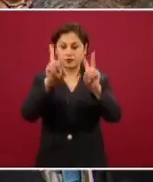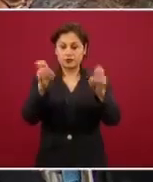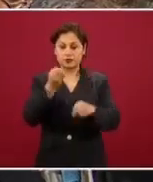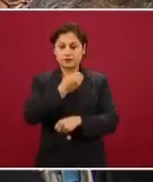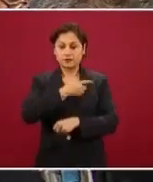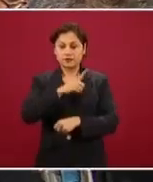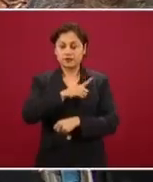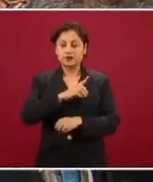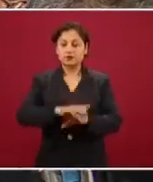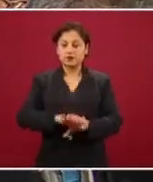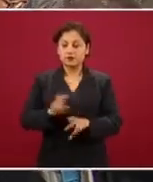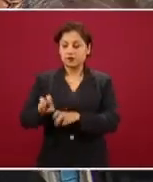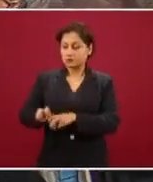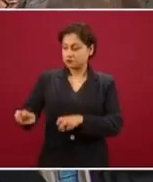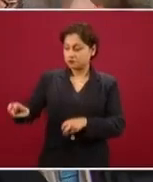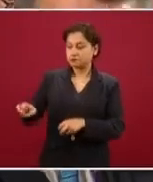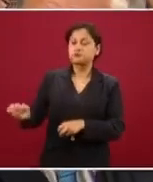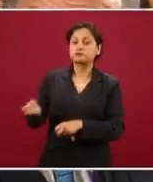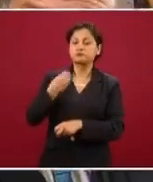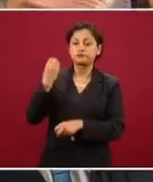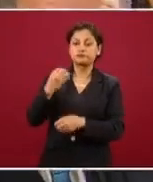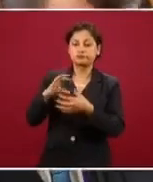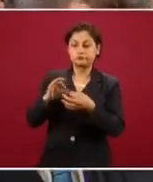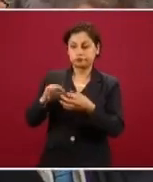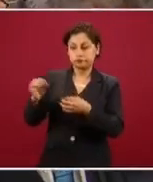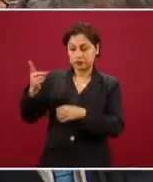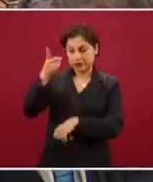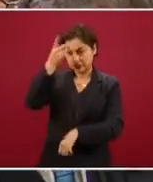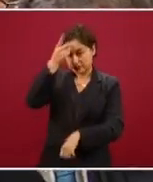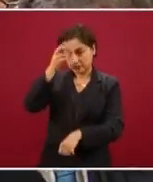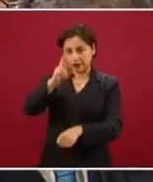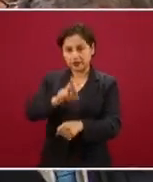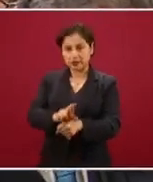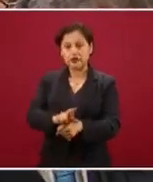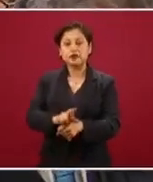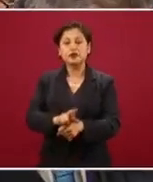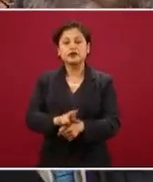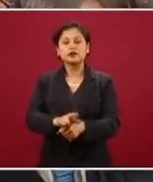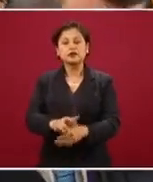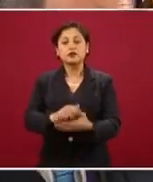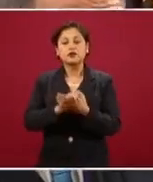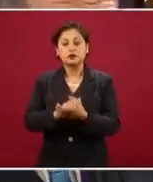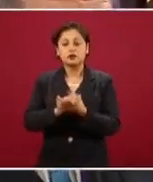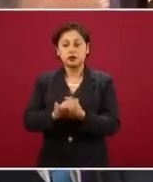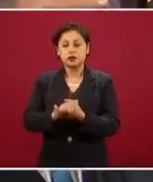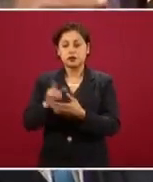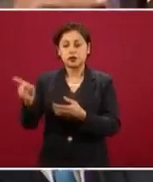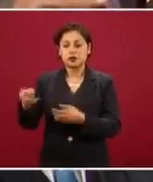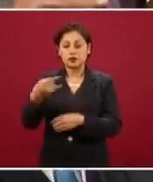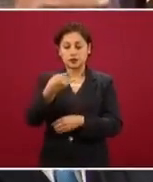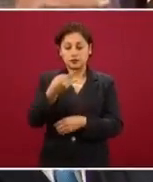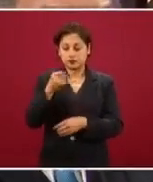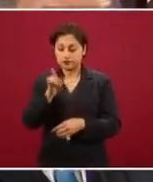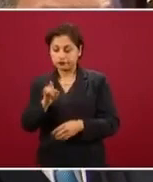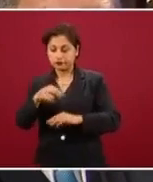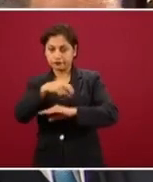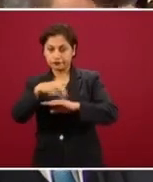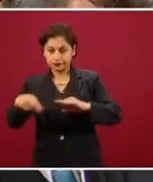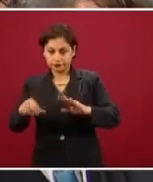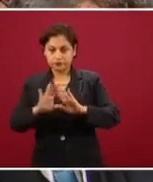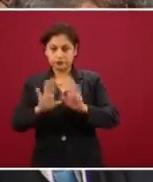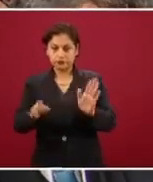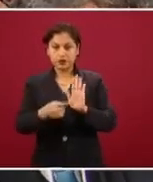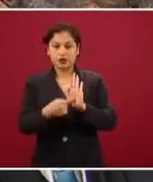Nos quedó claro ahorita que presentó el director de la lotería el anverso del boleto. Ya se libró